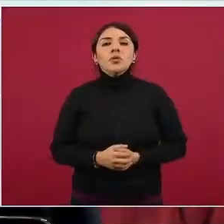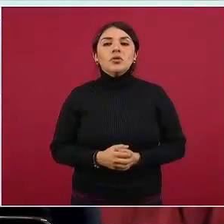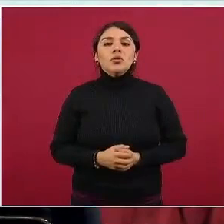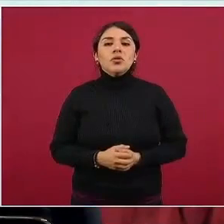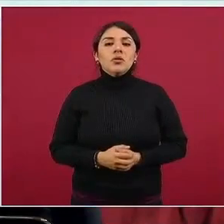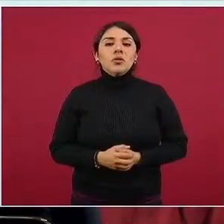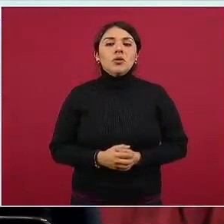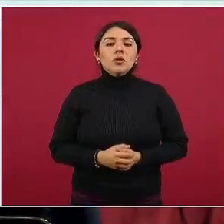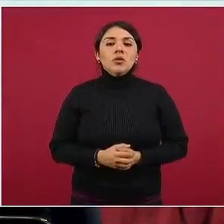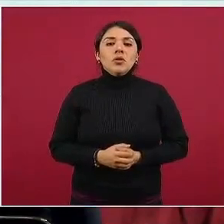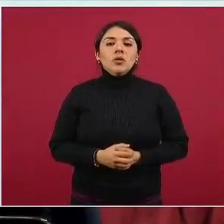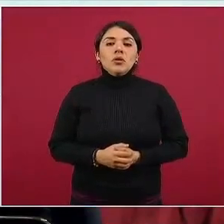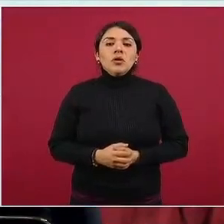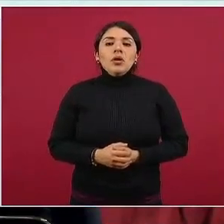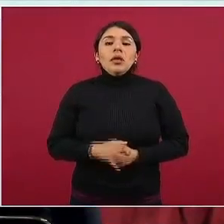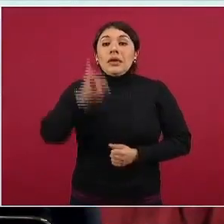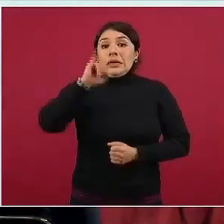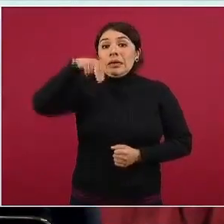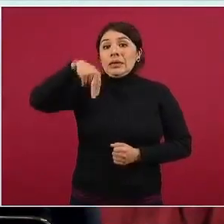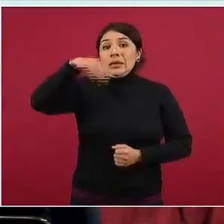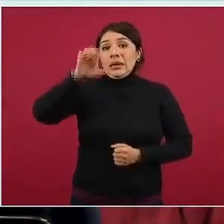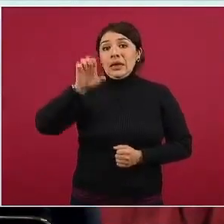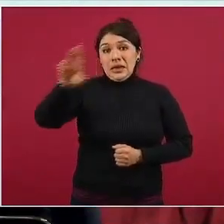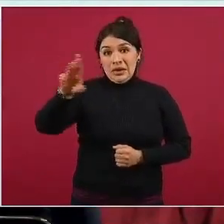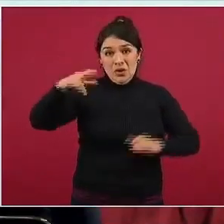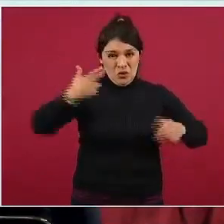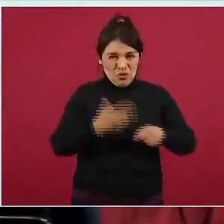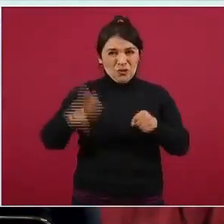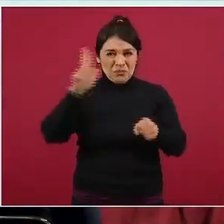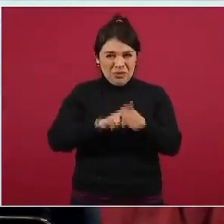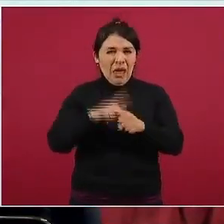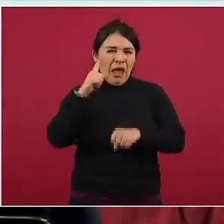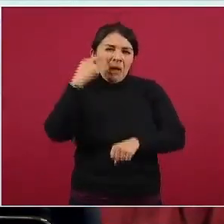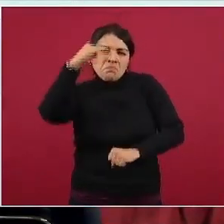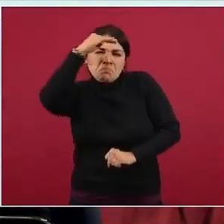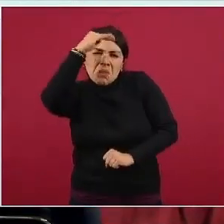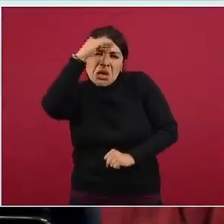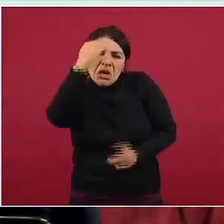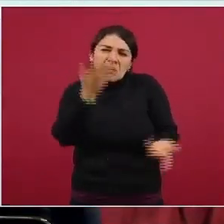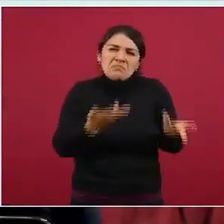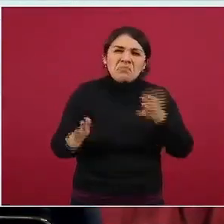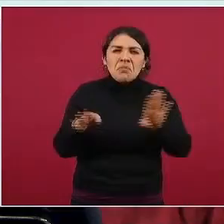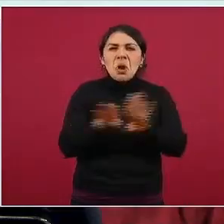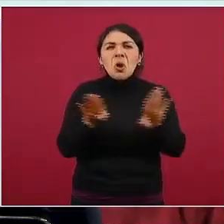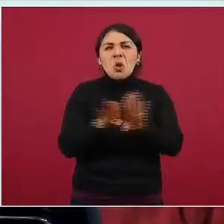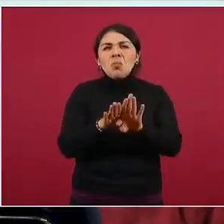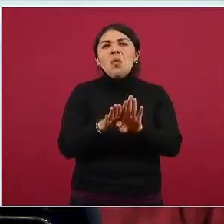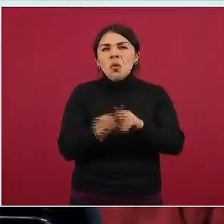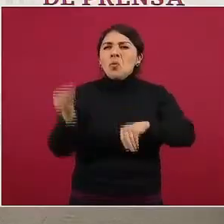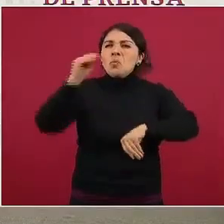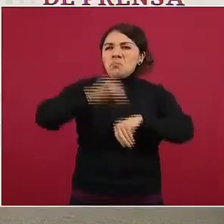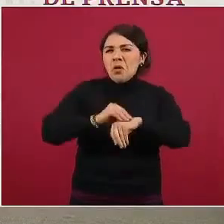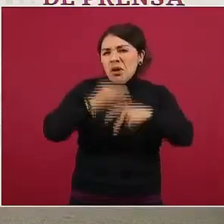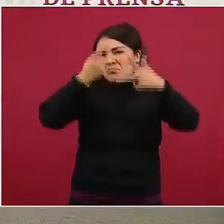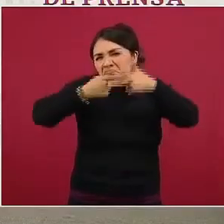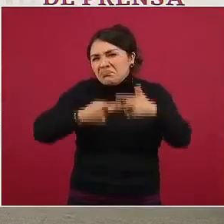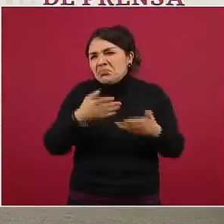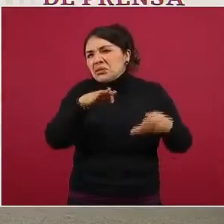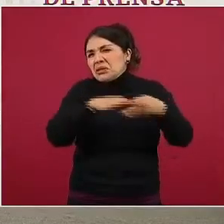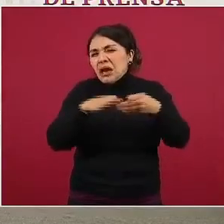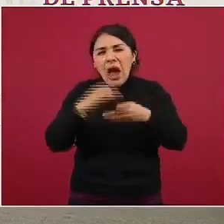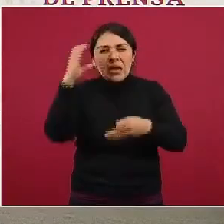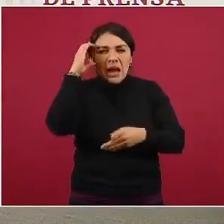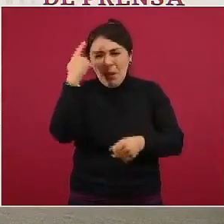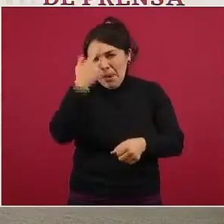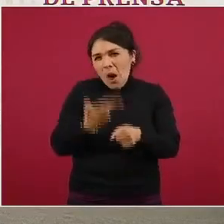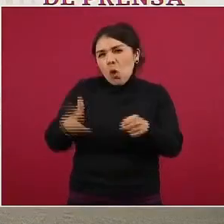el Instituto Nacional de Enfermedades Respiratorias, que se tenía contemplado también una proporción de camas